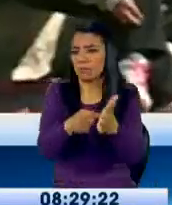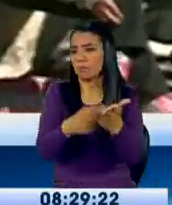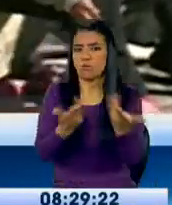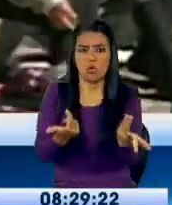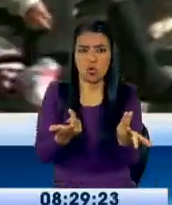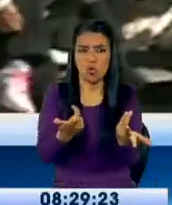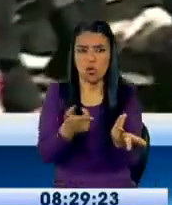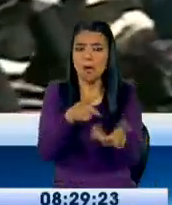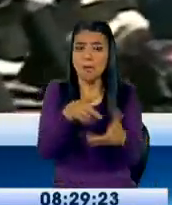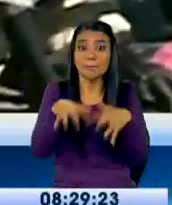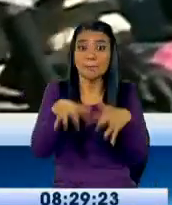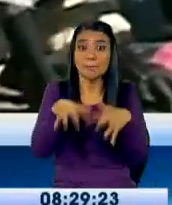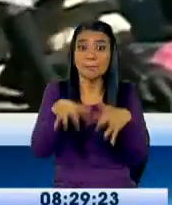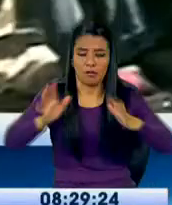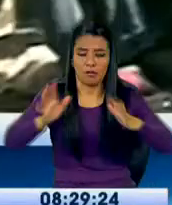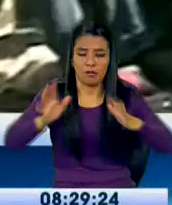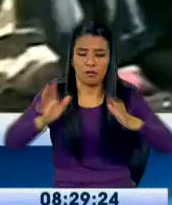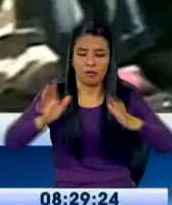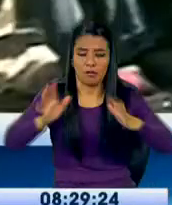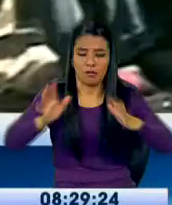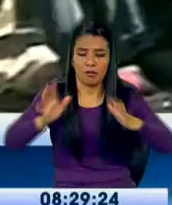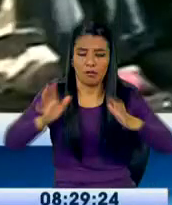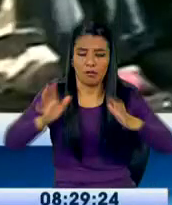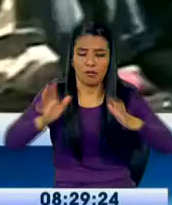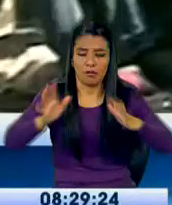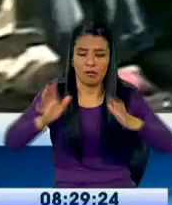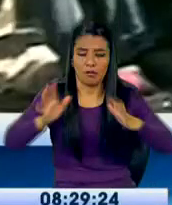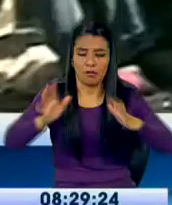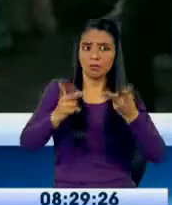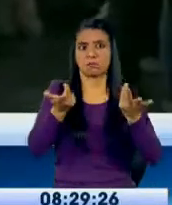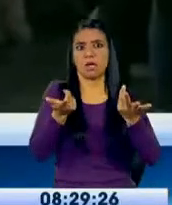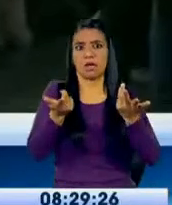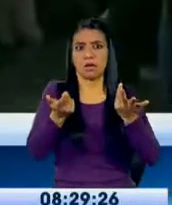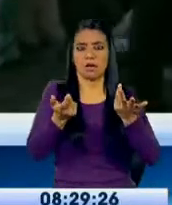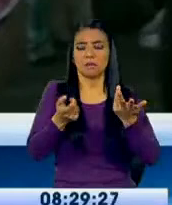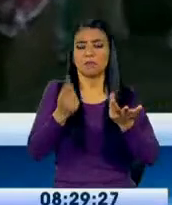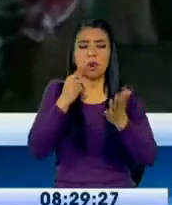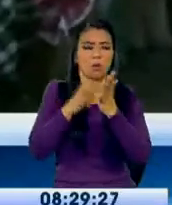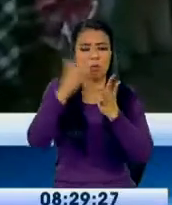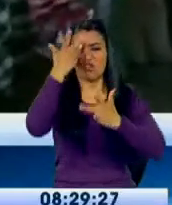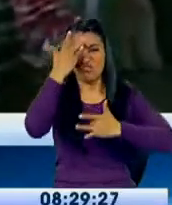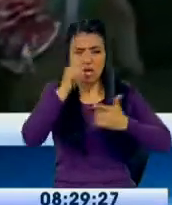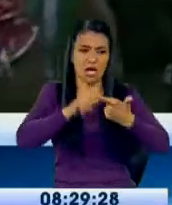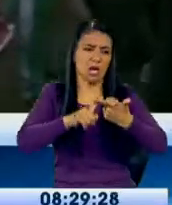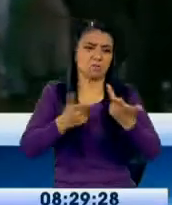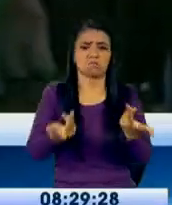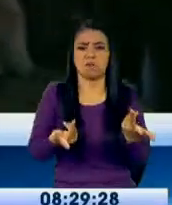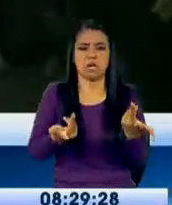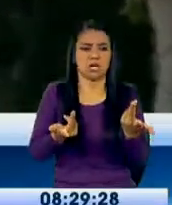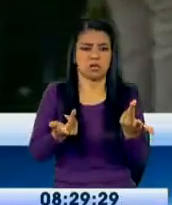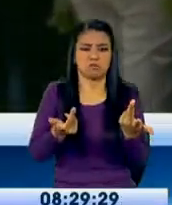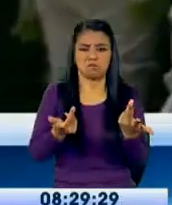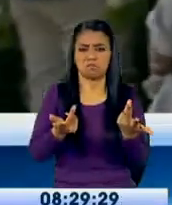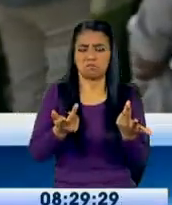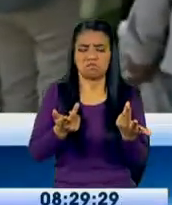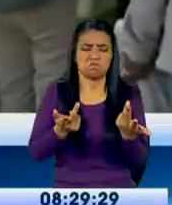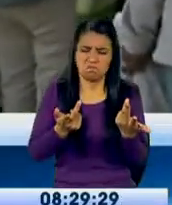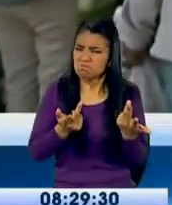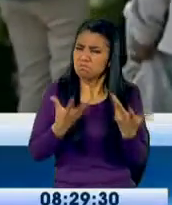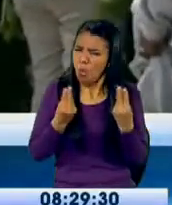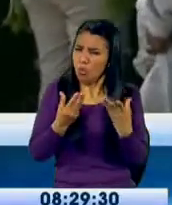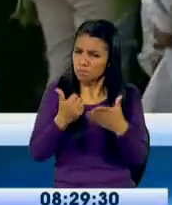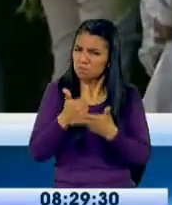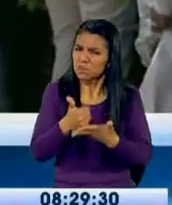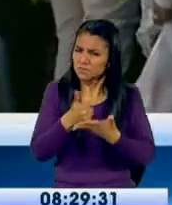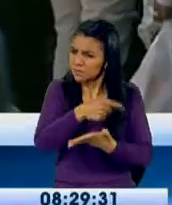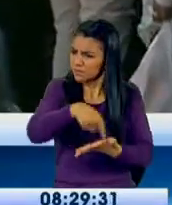el comportamiento, lo que controlamos también es que se evita problemas como enfermedades venéreas. Tiene un